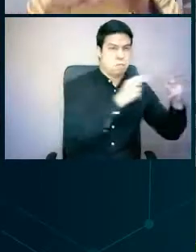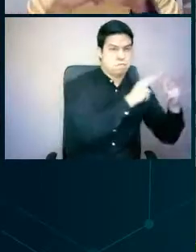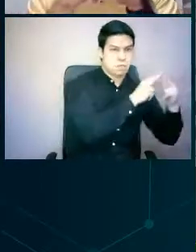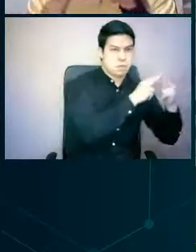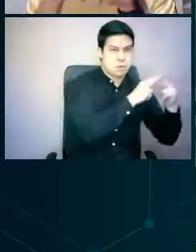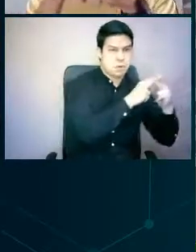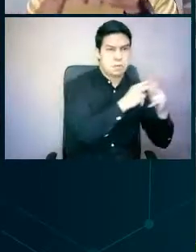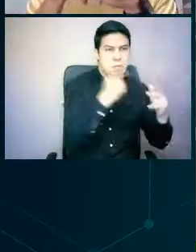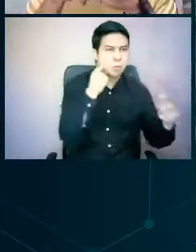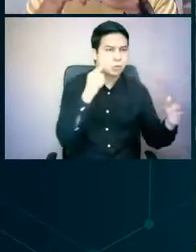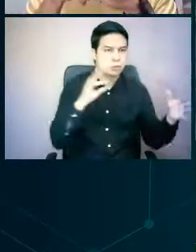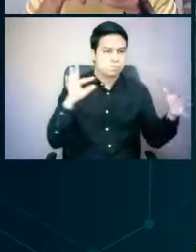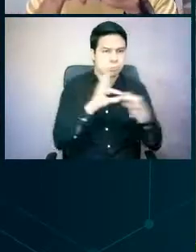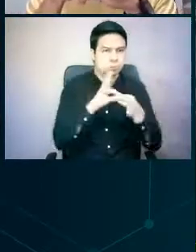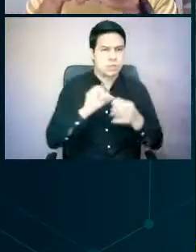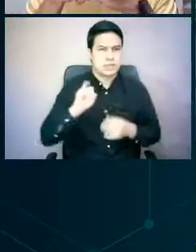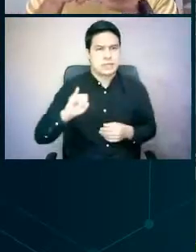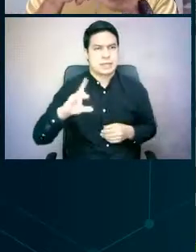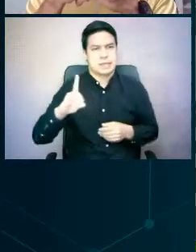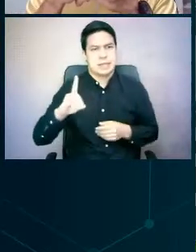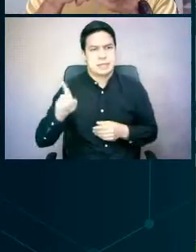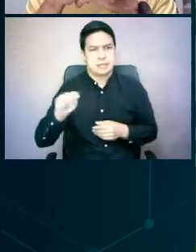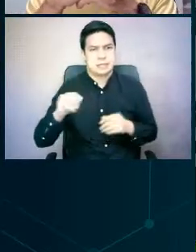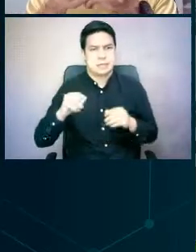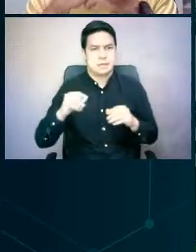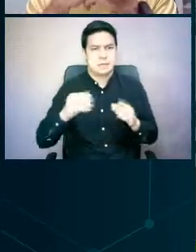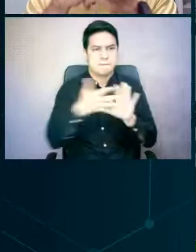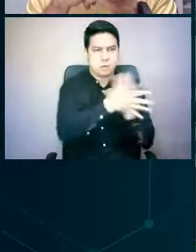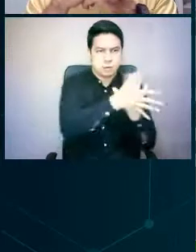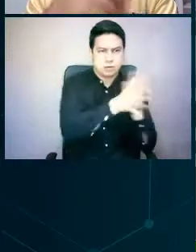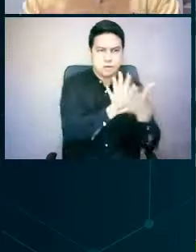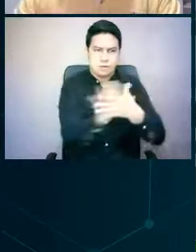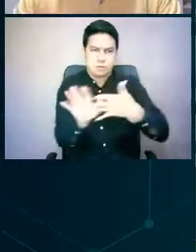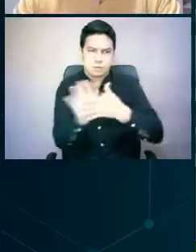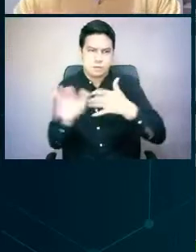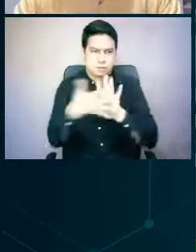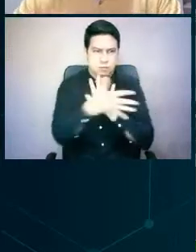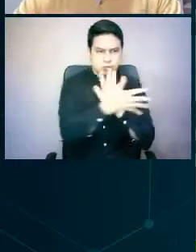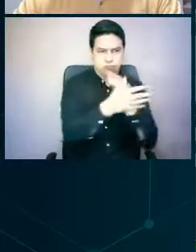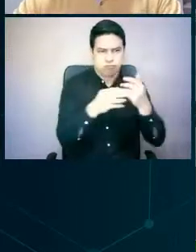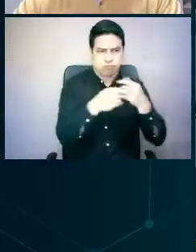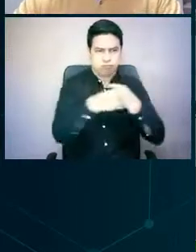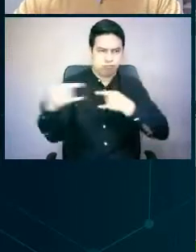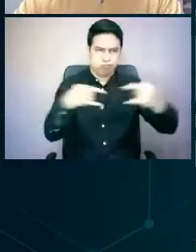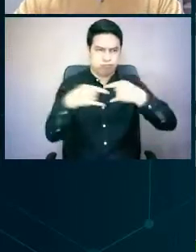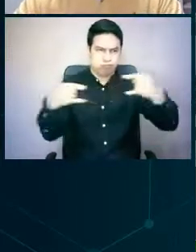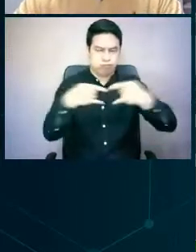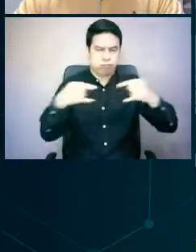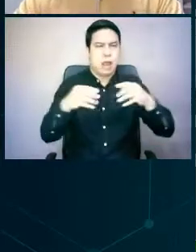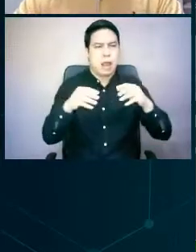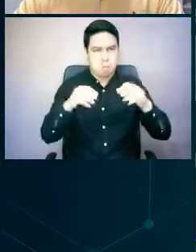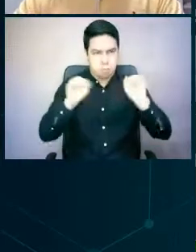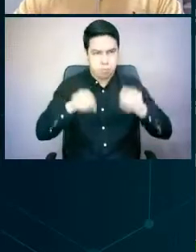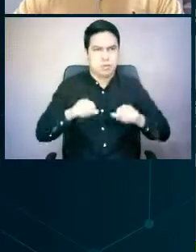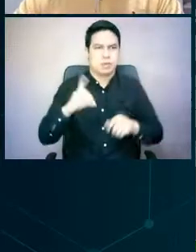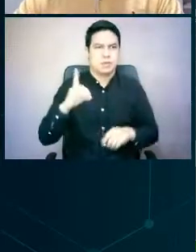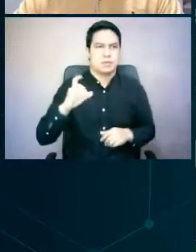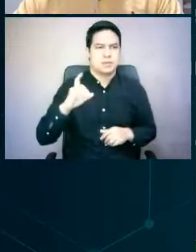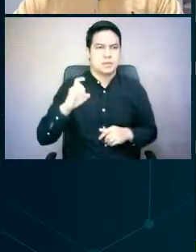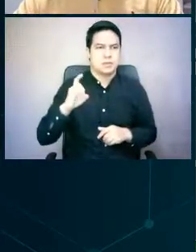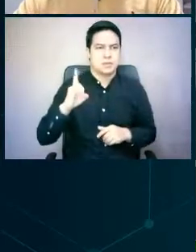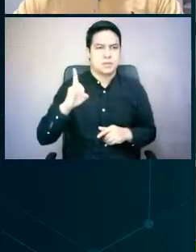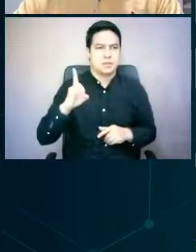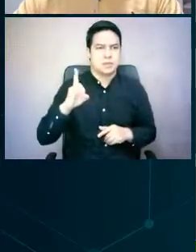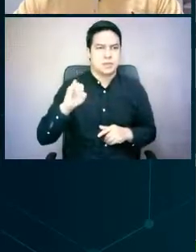que intercambiar la información que se requiere para poder operar la diferencial de línea. Sin embargo, durante